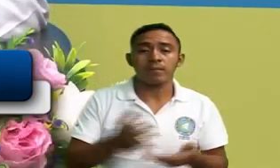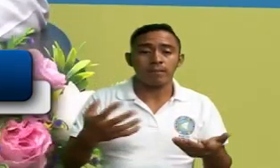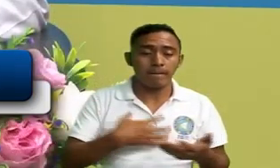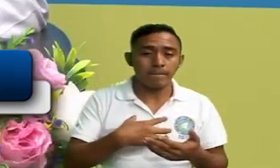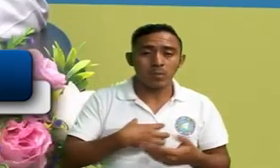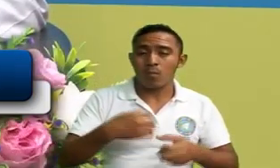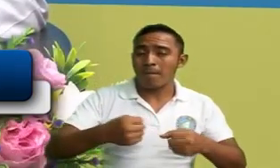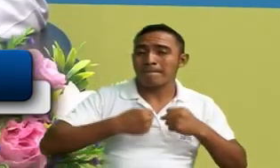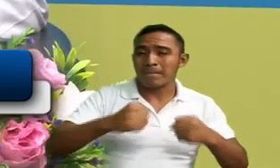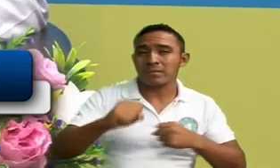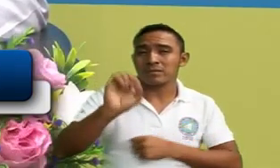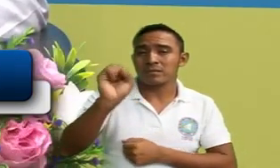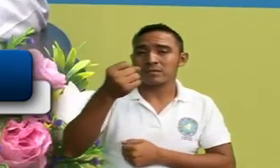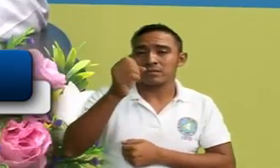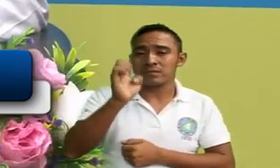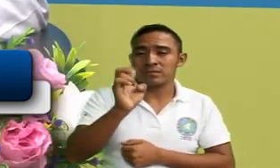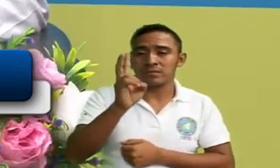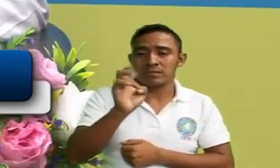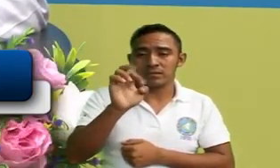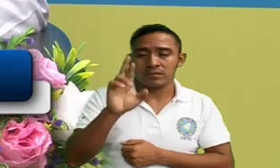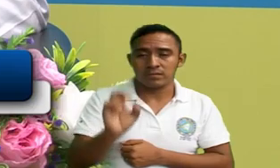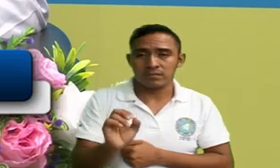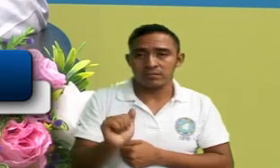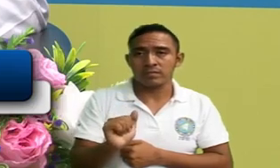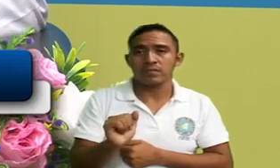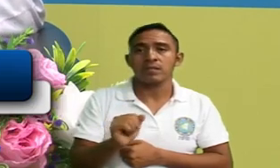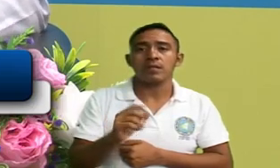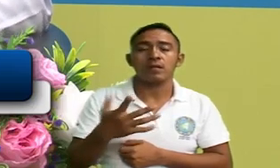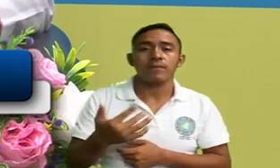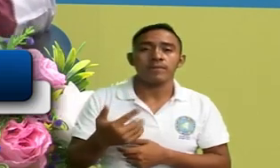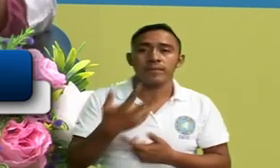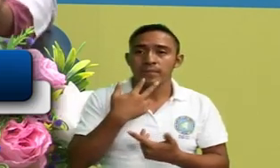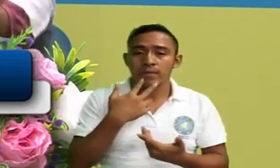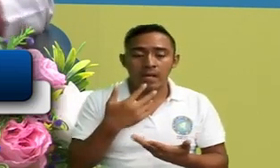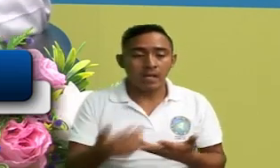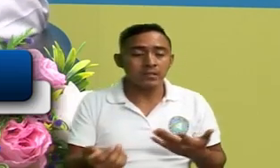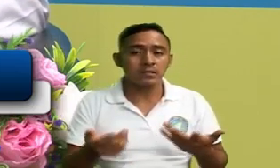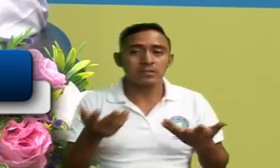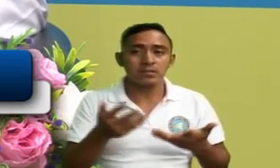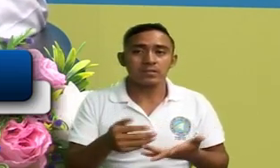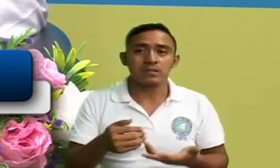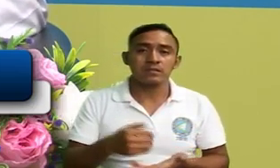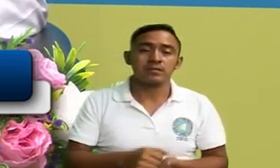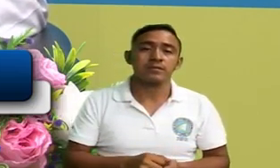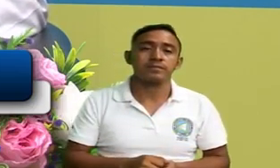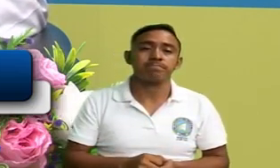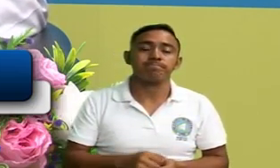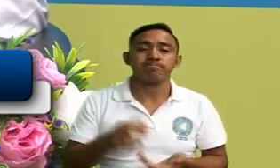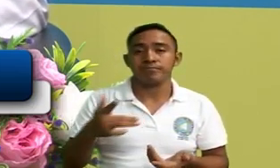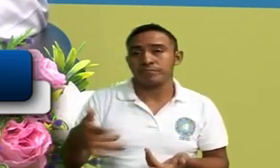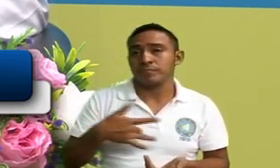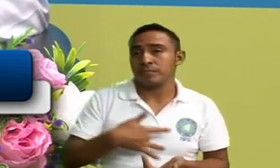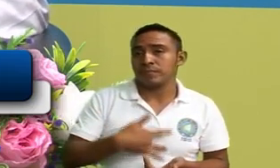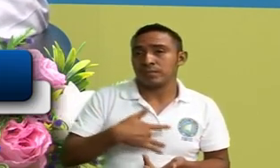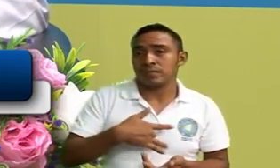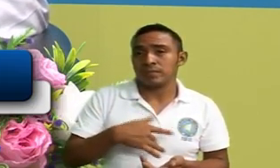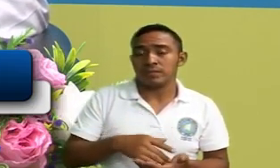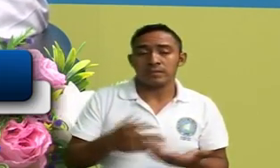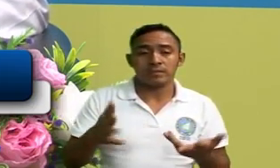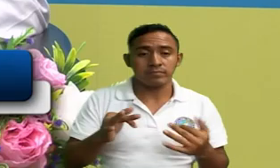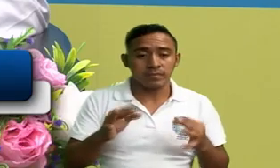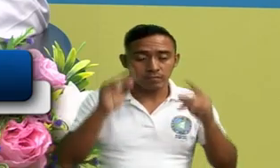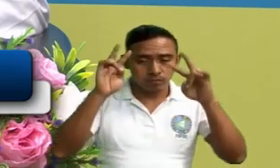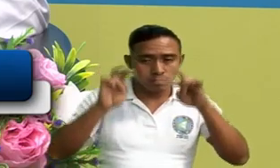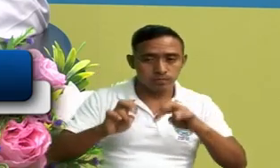síntomas severos, que son pacientes que no responden al tratamiento y que ya se le ha dado un lineamiento